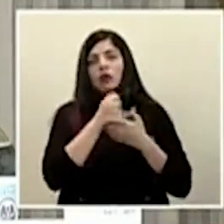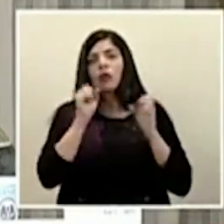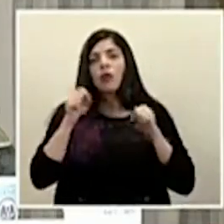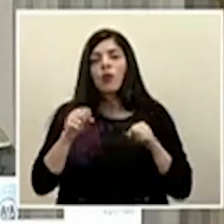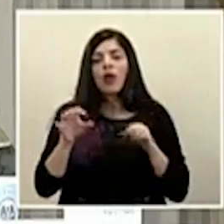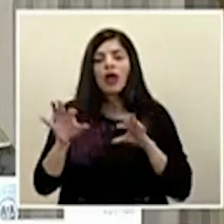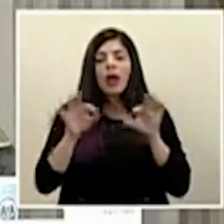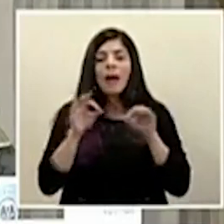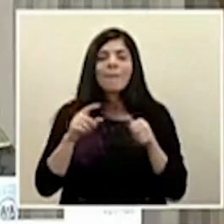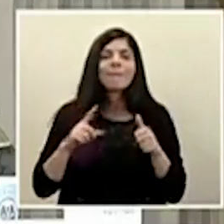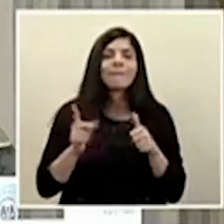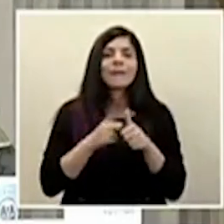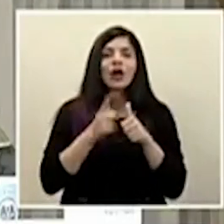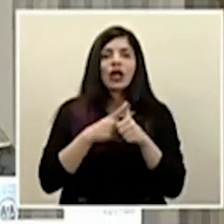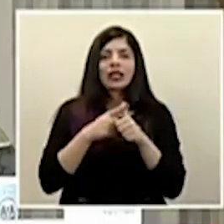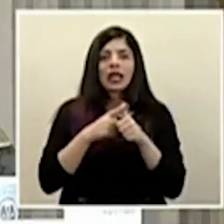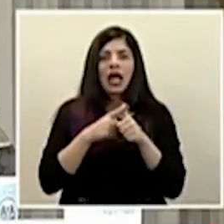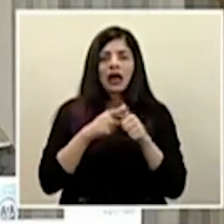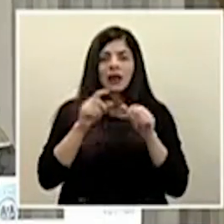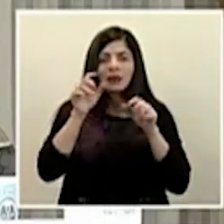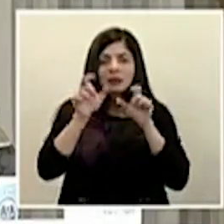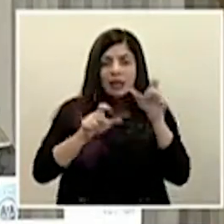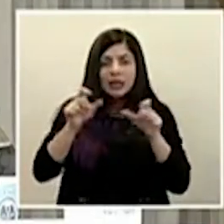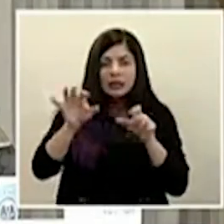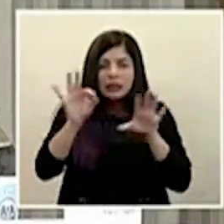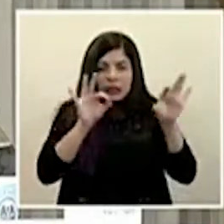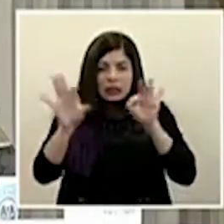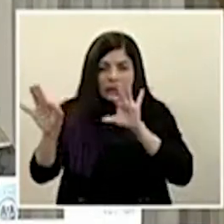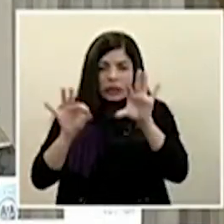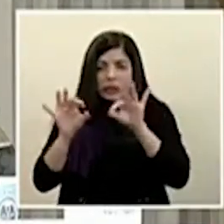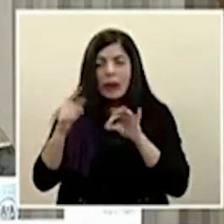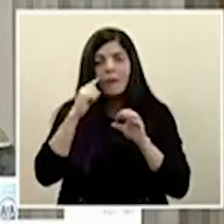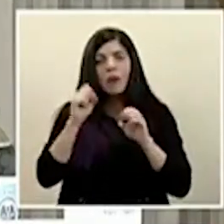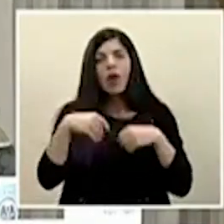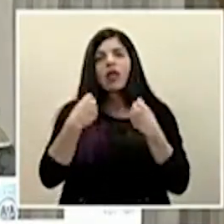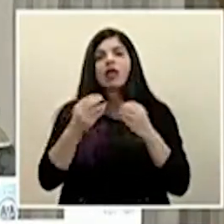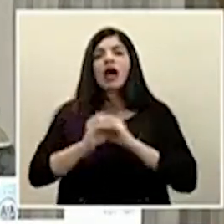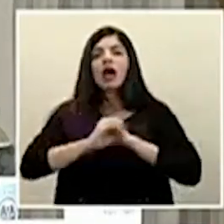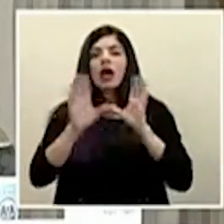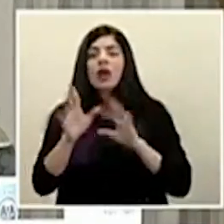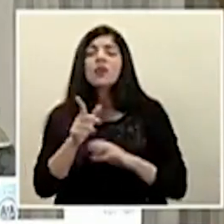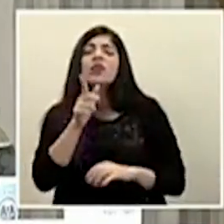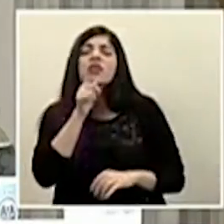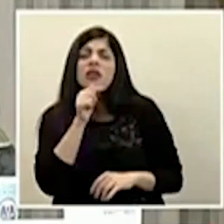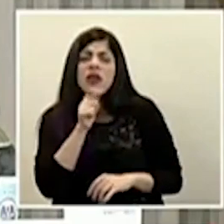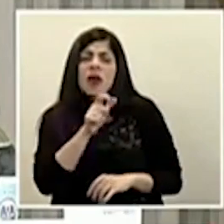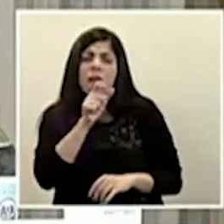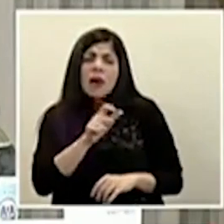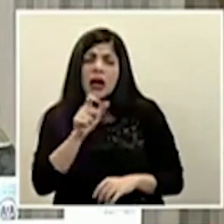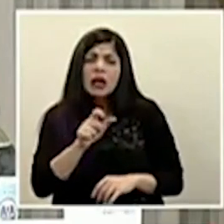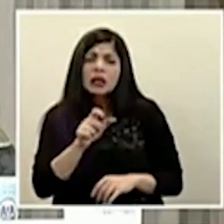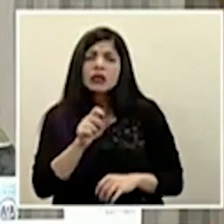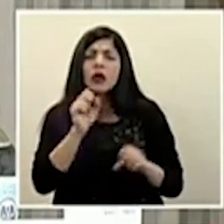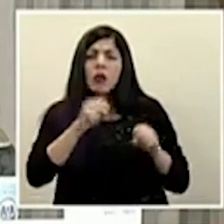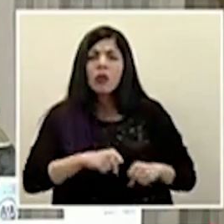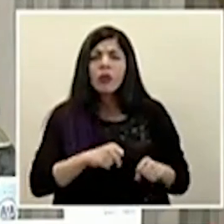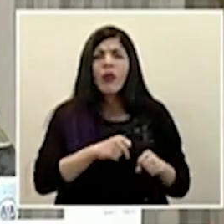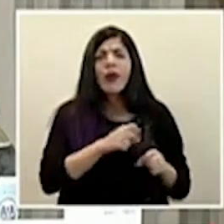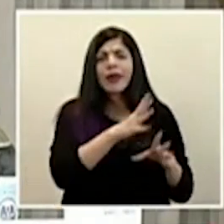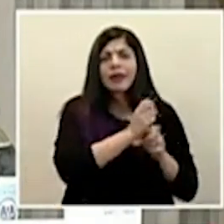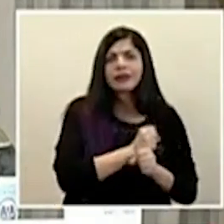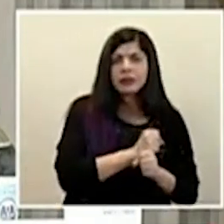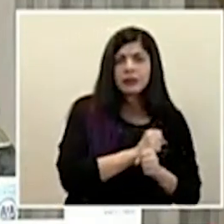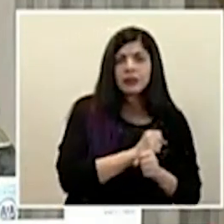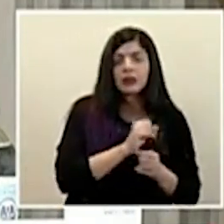priorización y para el análisis, de tal manera que demos un marco claro de quiénes serán las personas que ingresen. Así es como